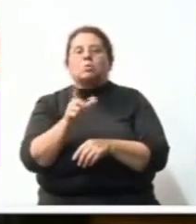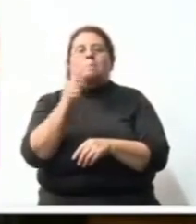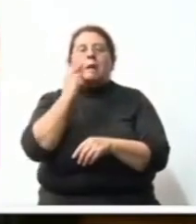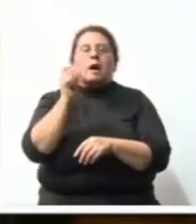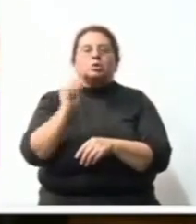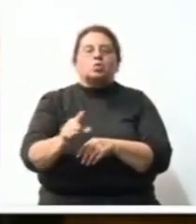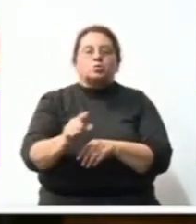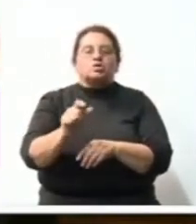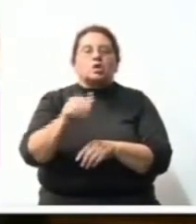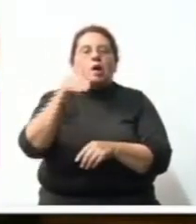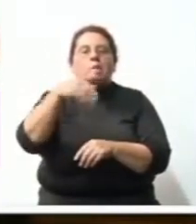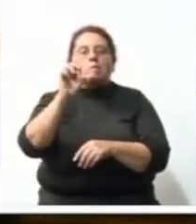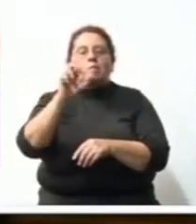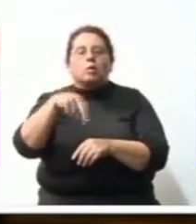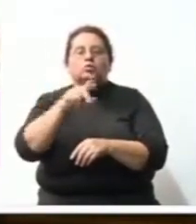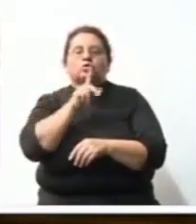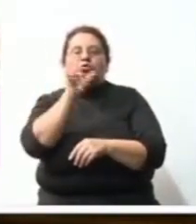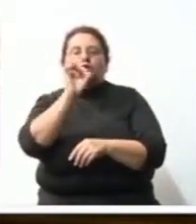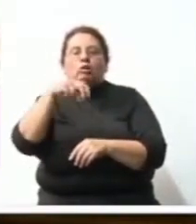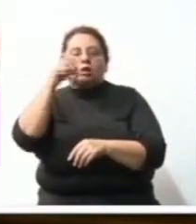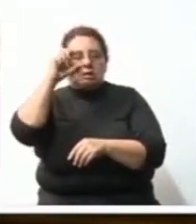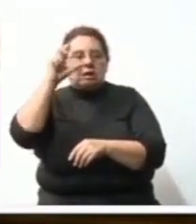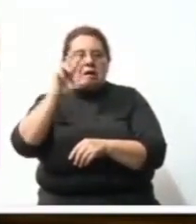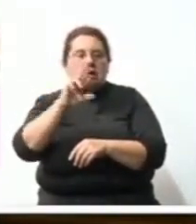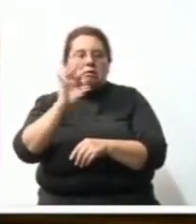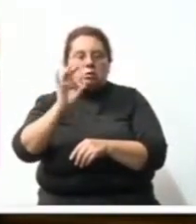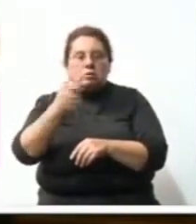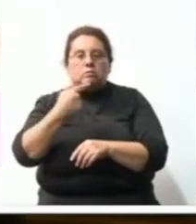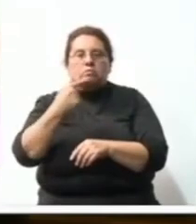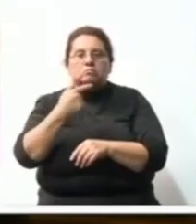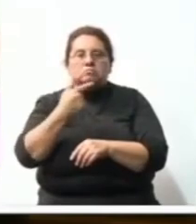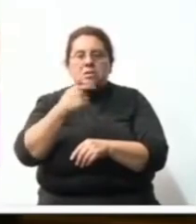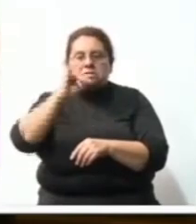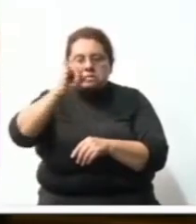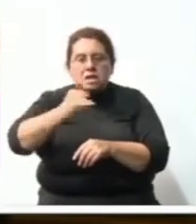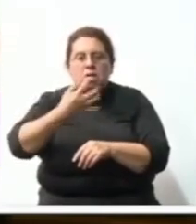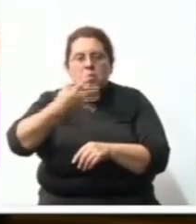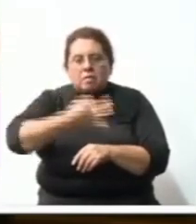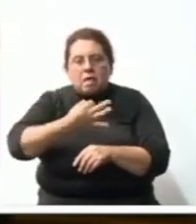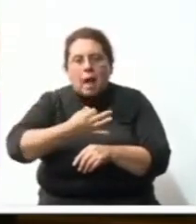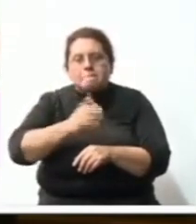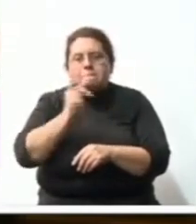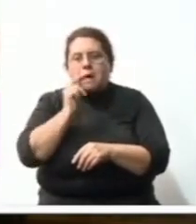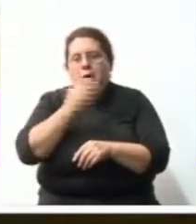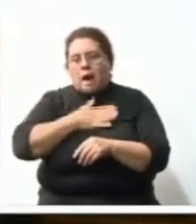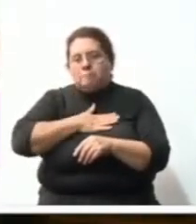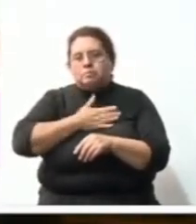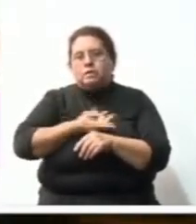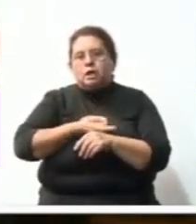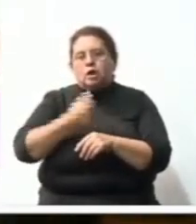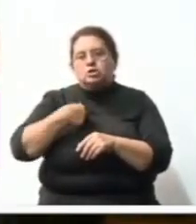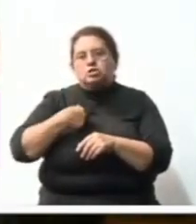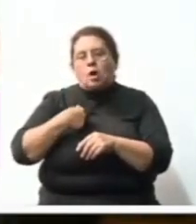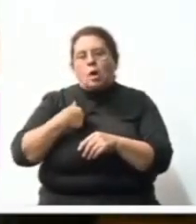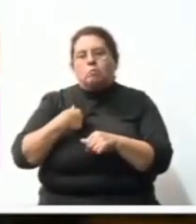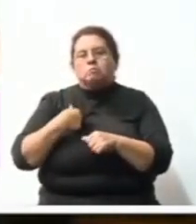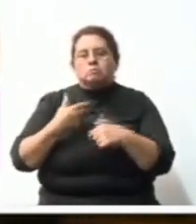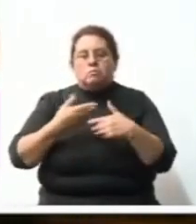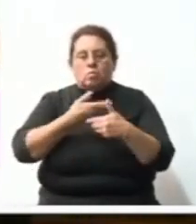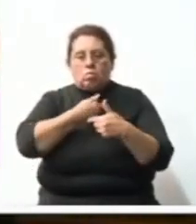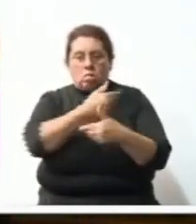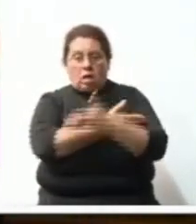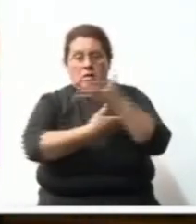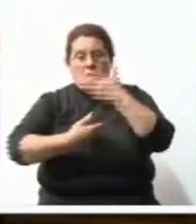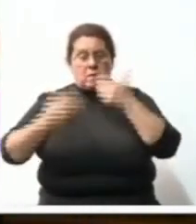eran montoneros sí eran montoneros yo no tengo absolutamente nada que ocultar vine con la remera de ellos En reivindicación